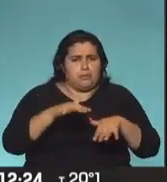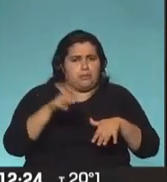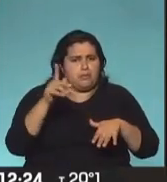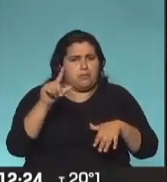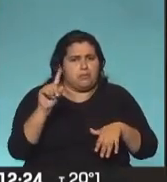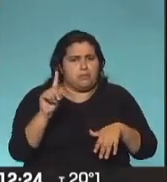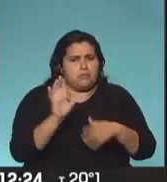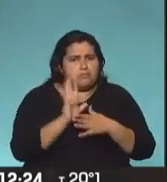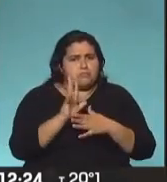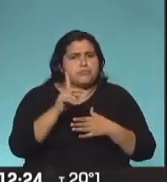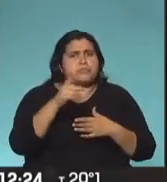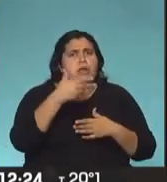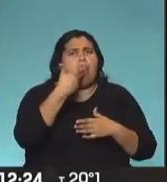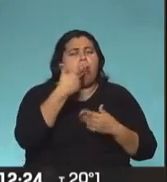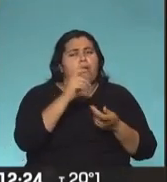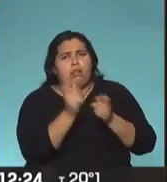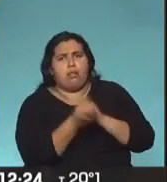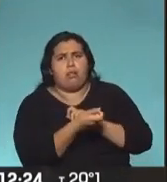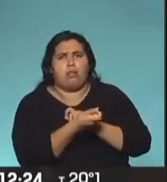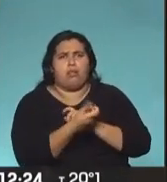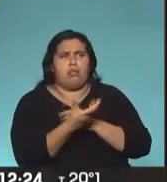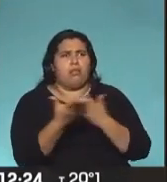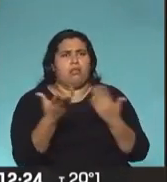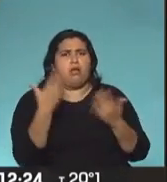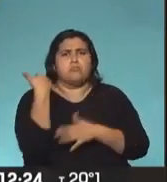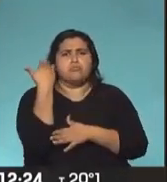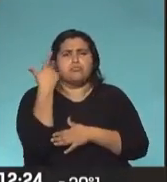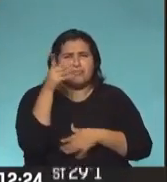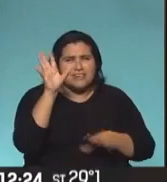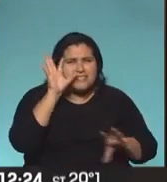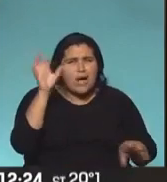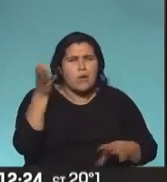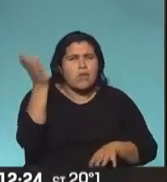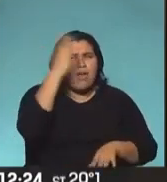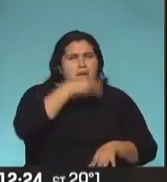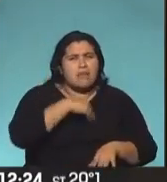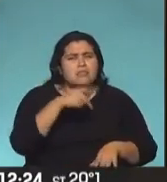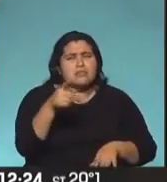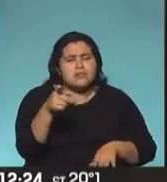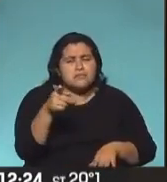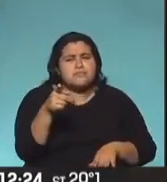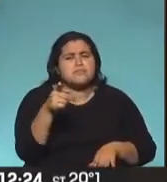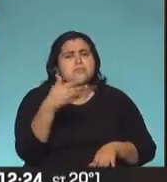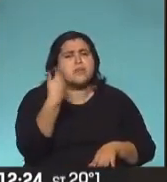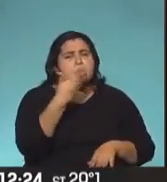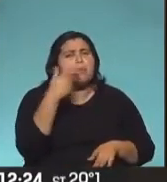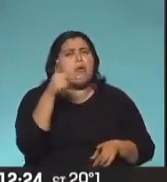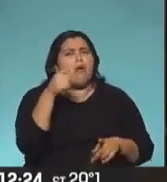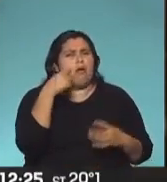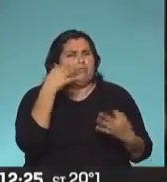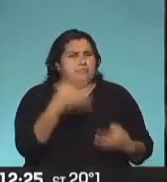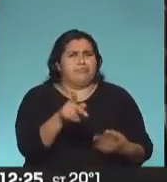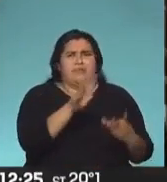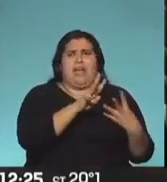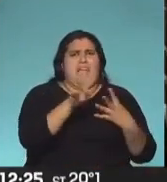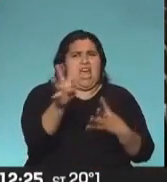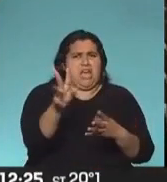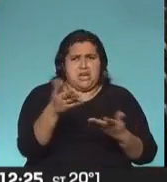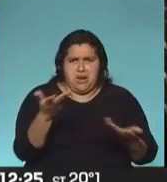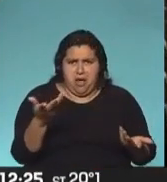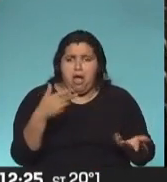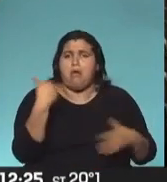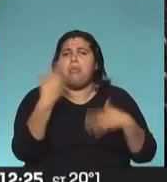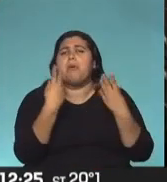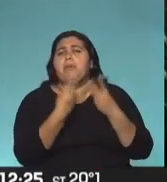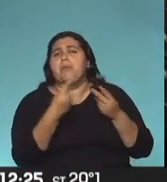cambiando el discurso si se acuerdan al comienzo declaró que esto era una guerra después fue cediendo